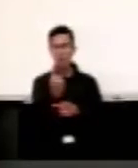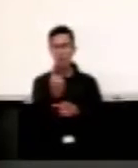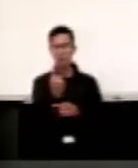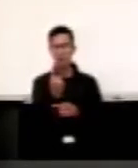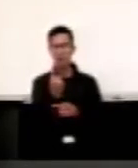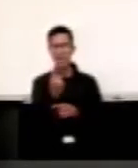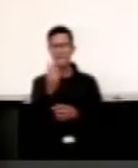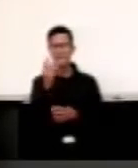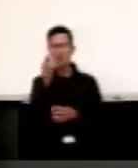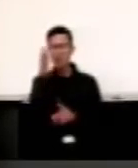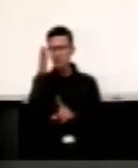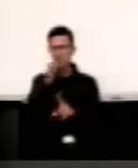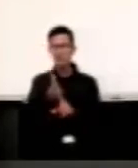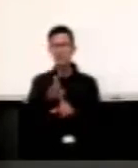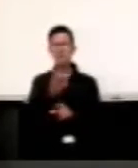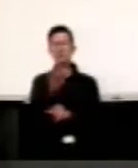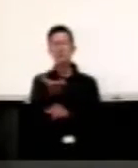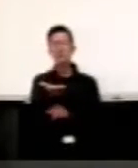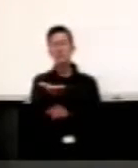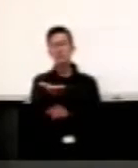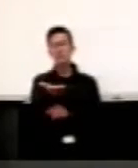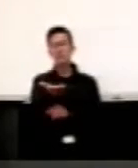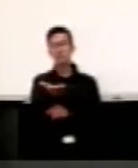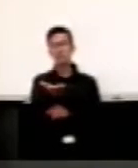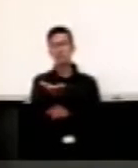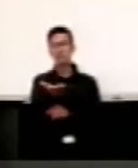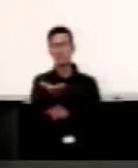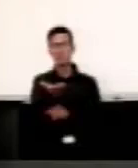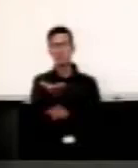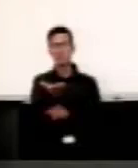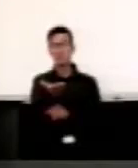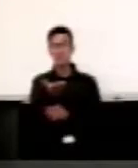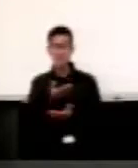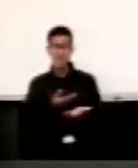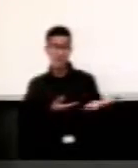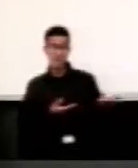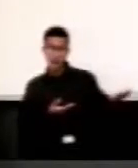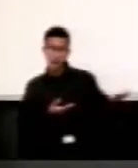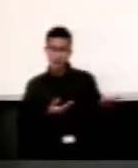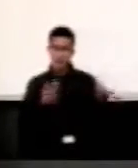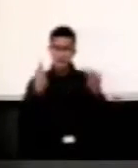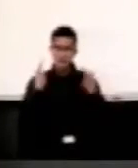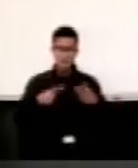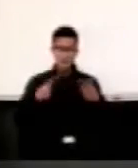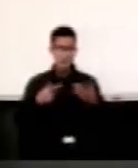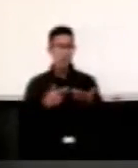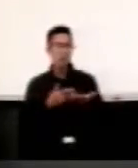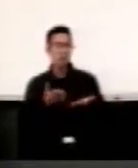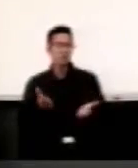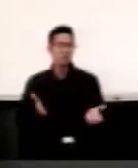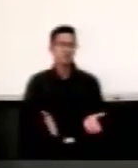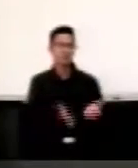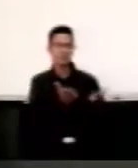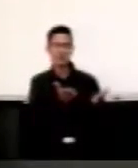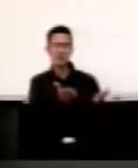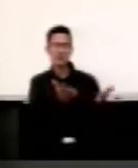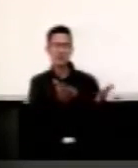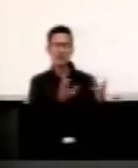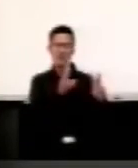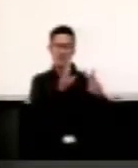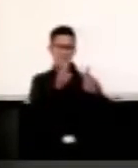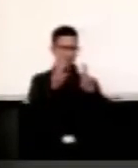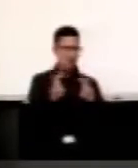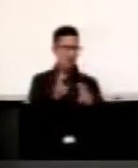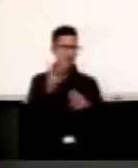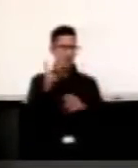principales fines es propiciar la participación de la sociedad en los asuntos públicos